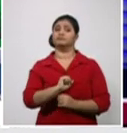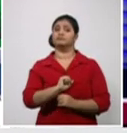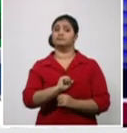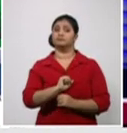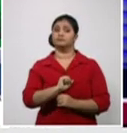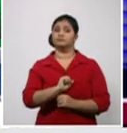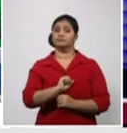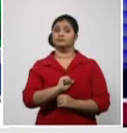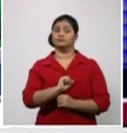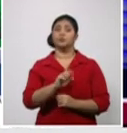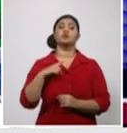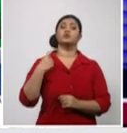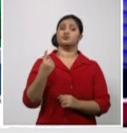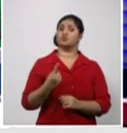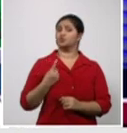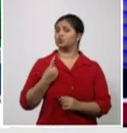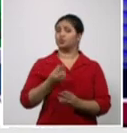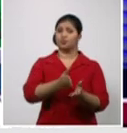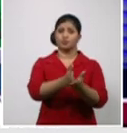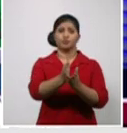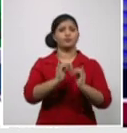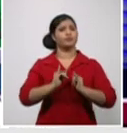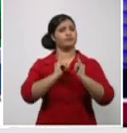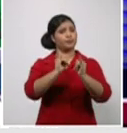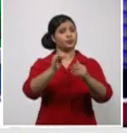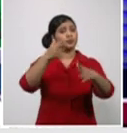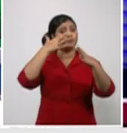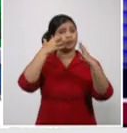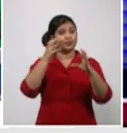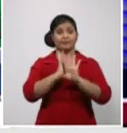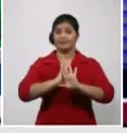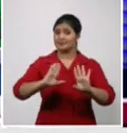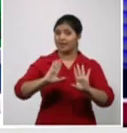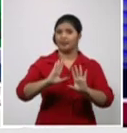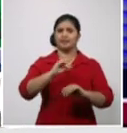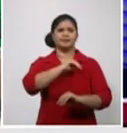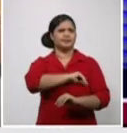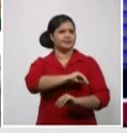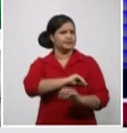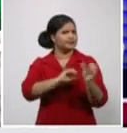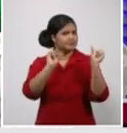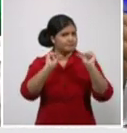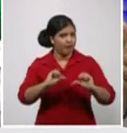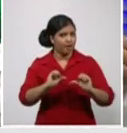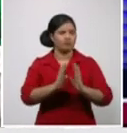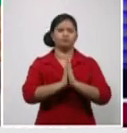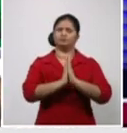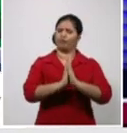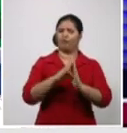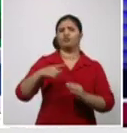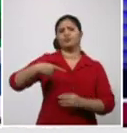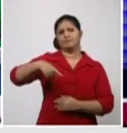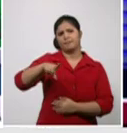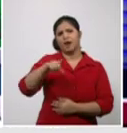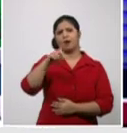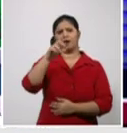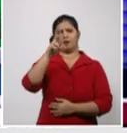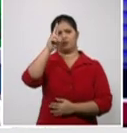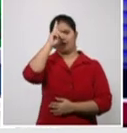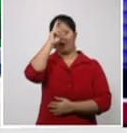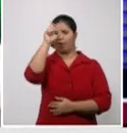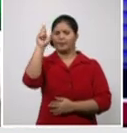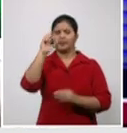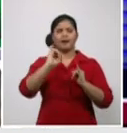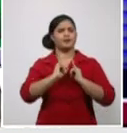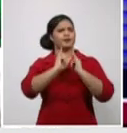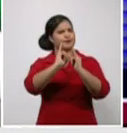es la importancia de inmediatamente que se conozca que una persona con la cual hemos estado relacionados, y si